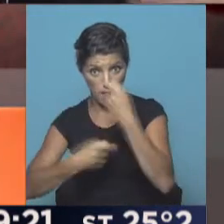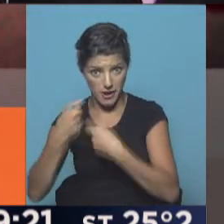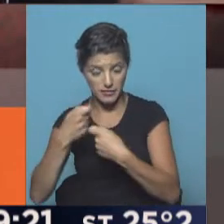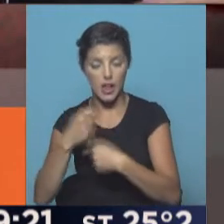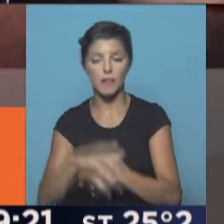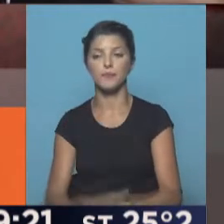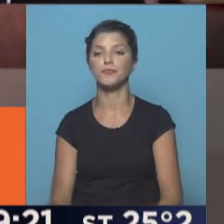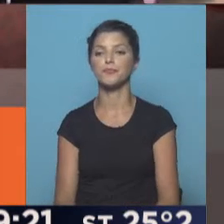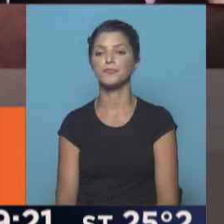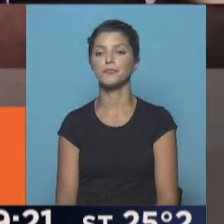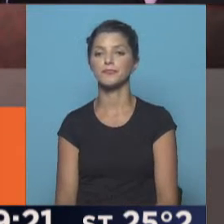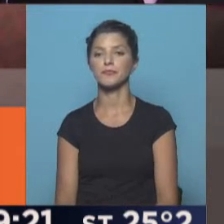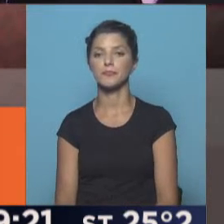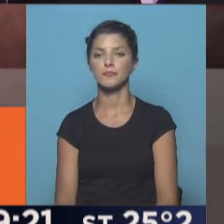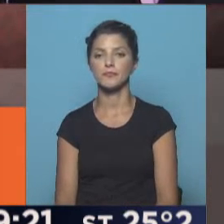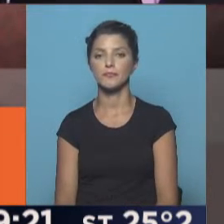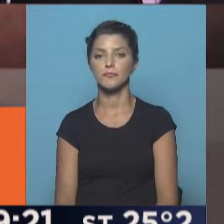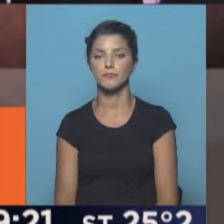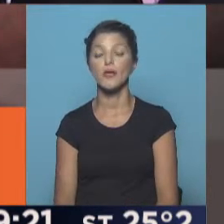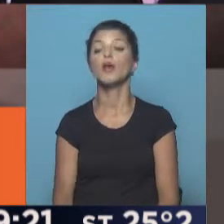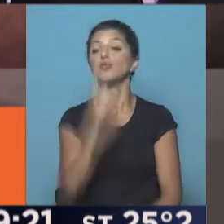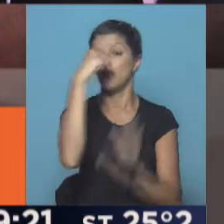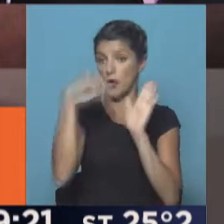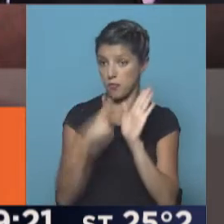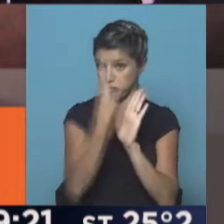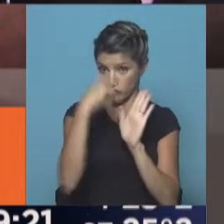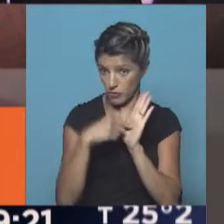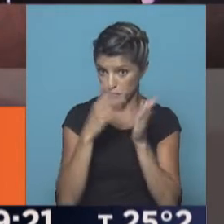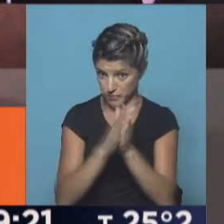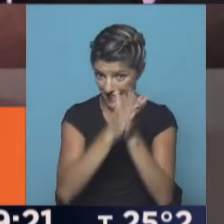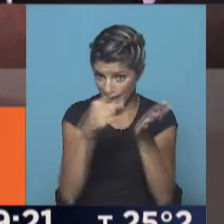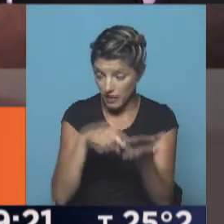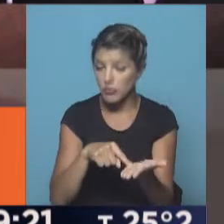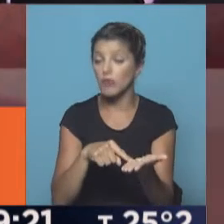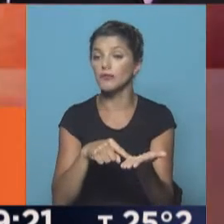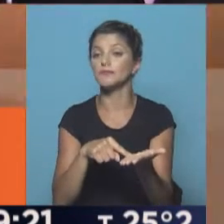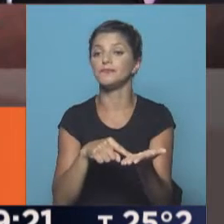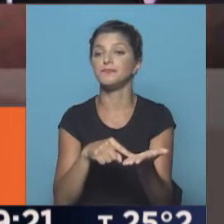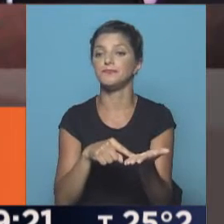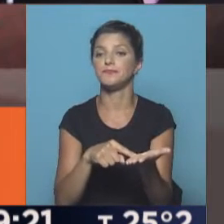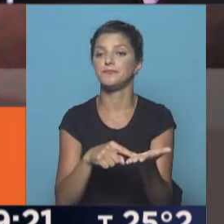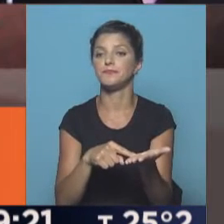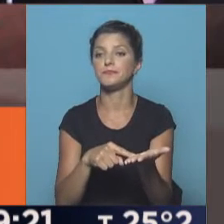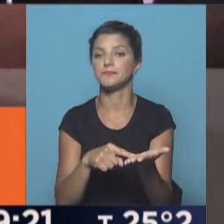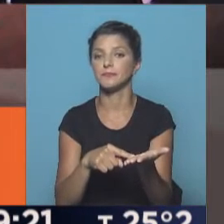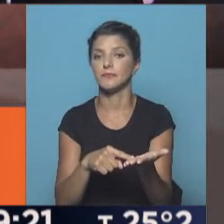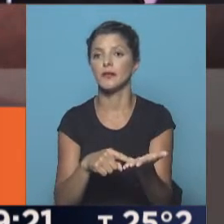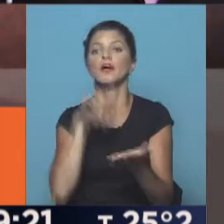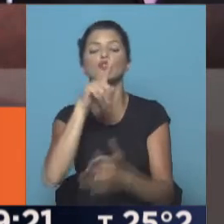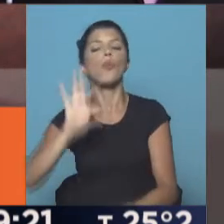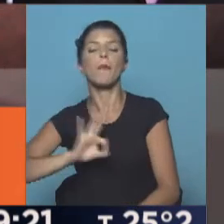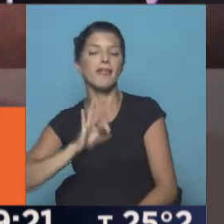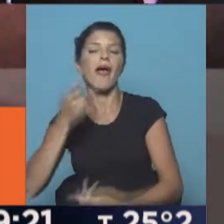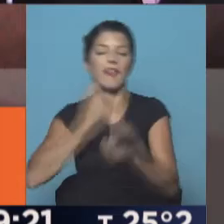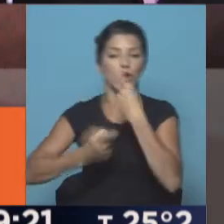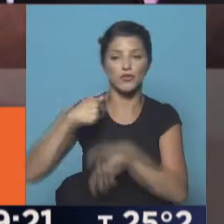una de las cosas de los principios que plantea en ese libro es que lo esencial en su vida de negocios y en su vida en general